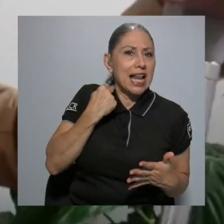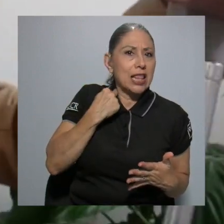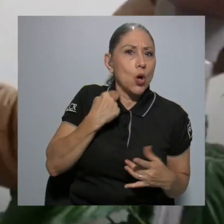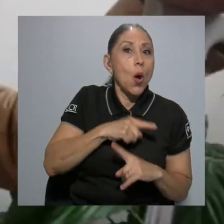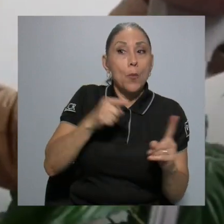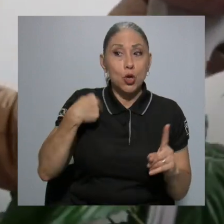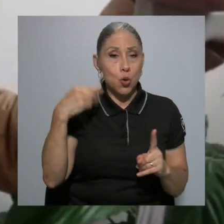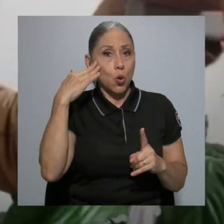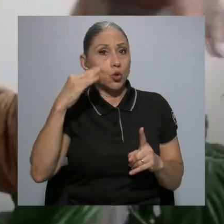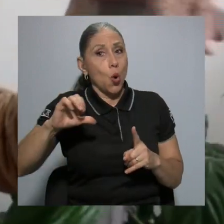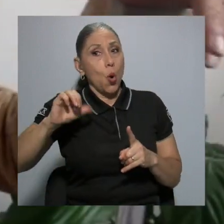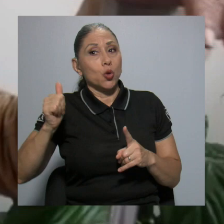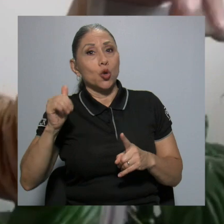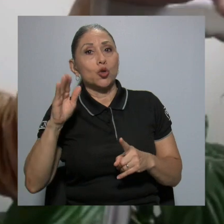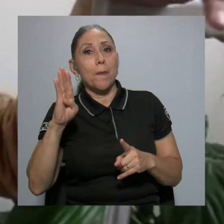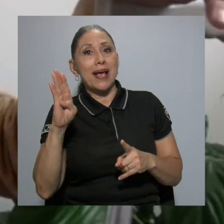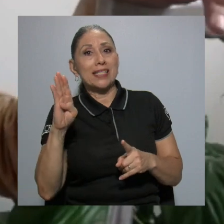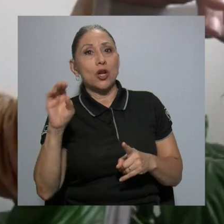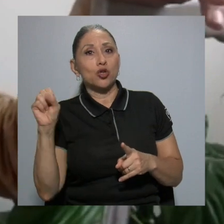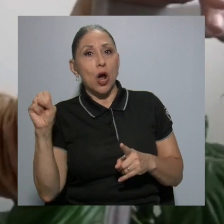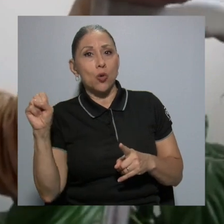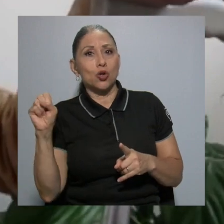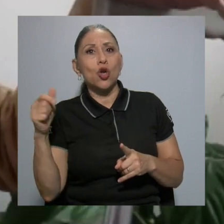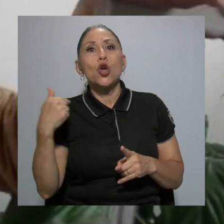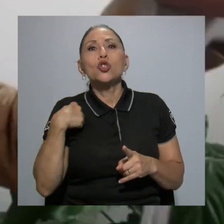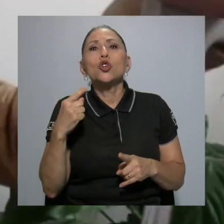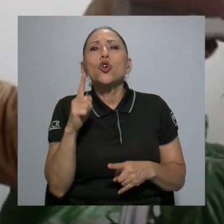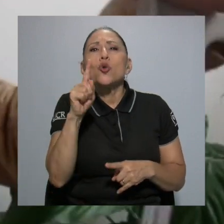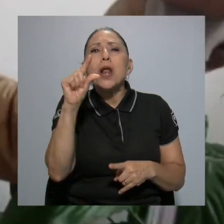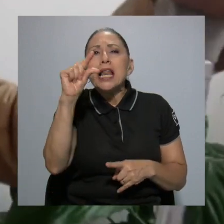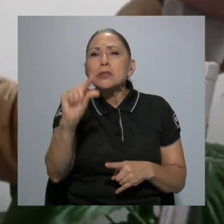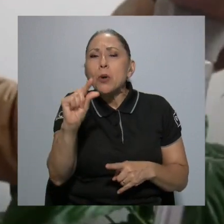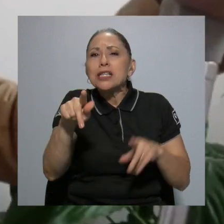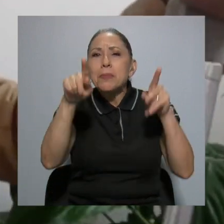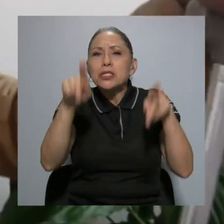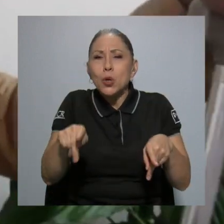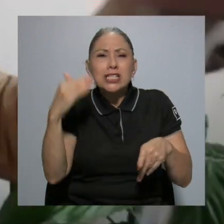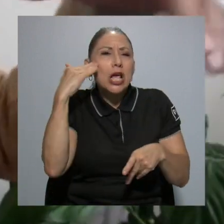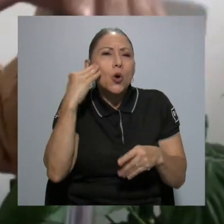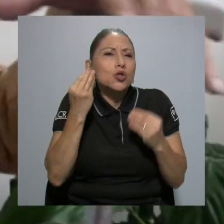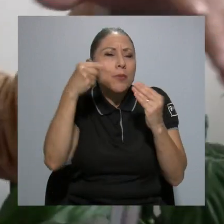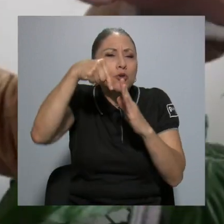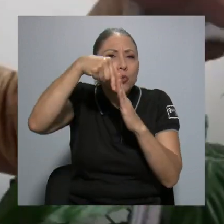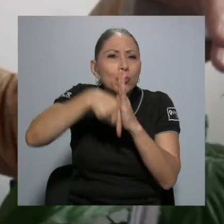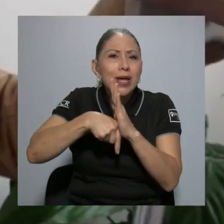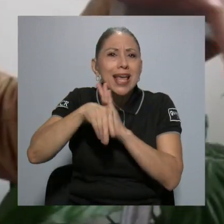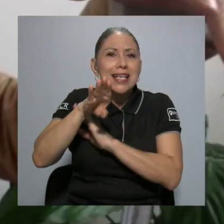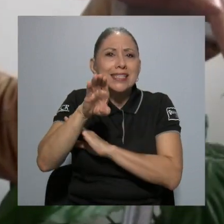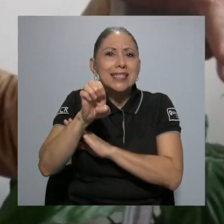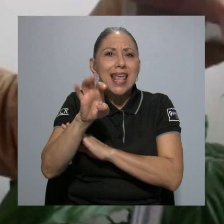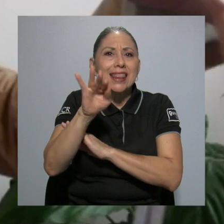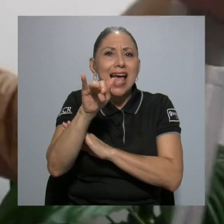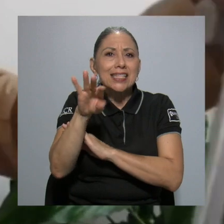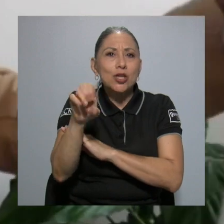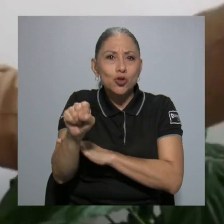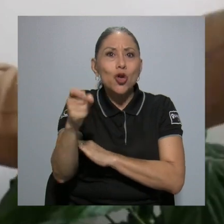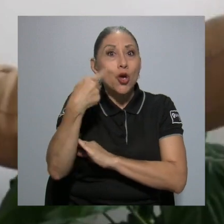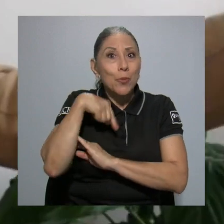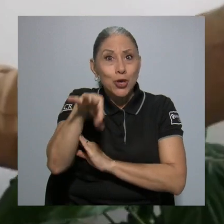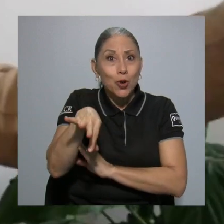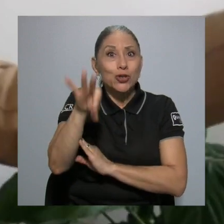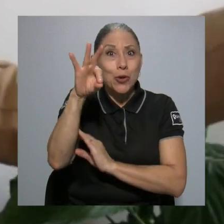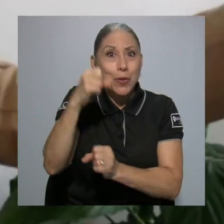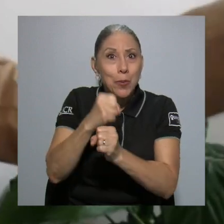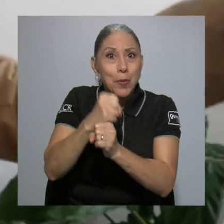conozco enteros. Soy una de las pocas personas en el mundo que conoce tanto de esqueletos de cetáceos, ya que los encuentro en el campo, pero todavía no los he